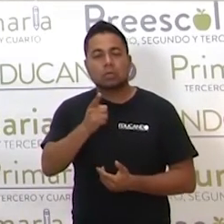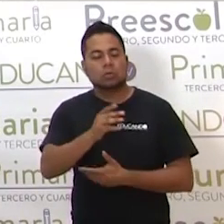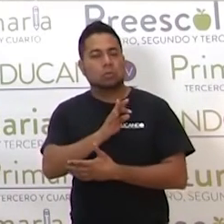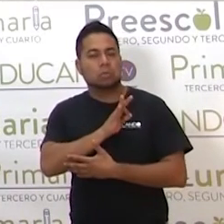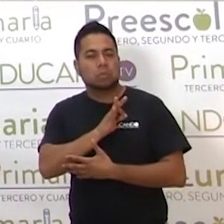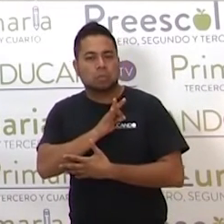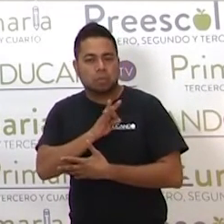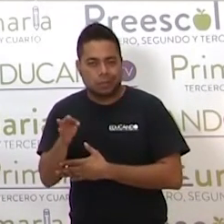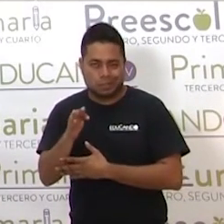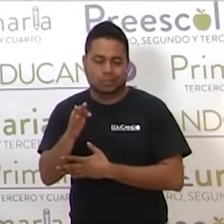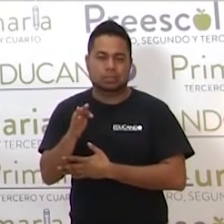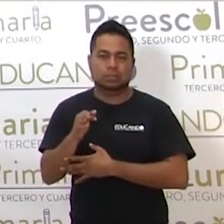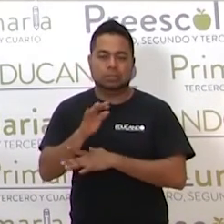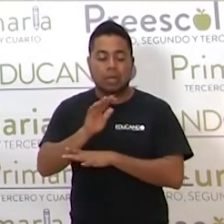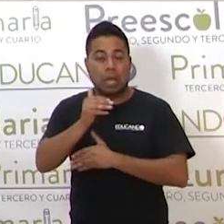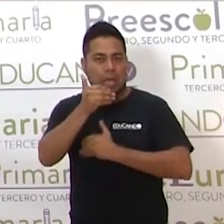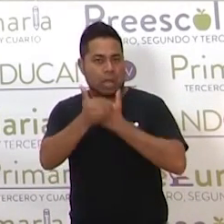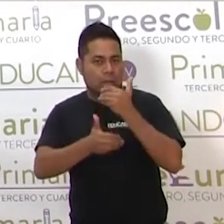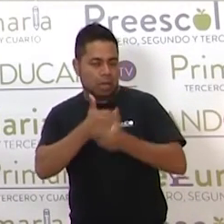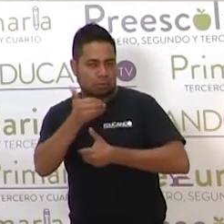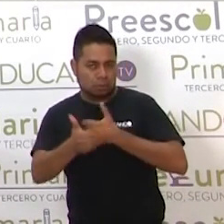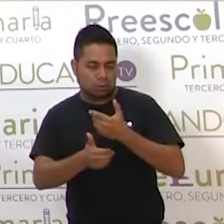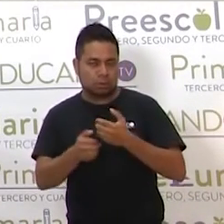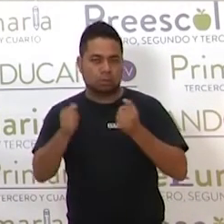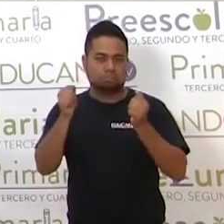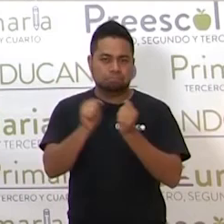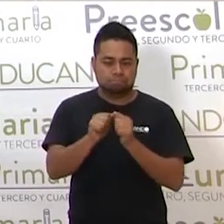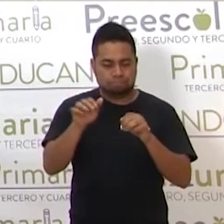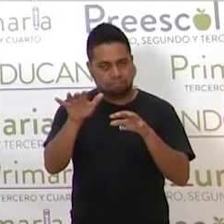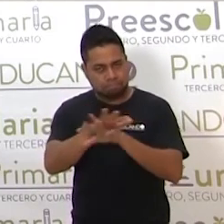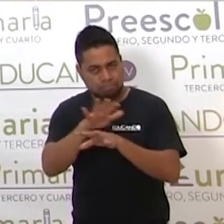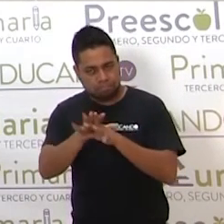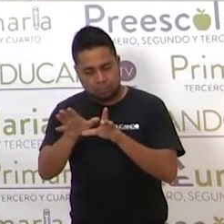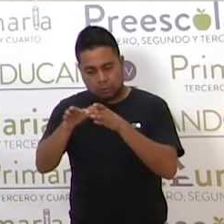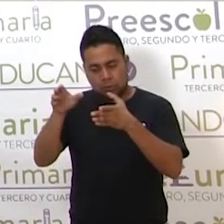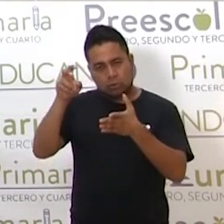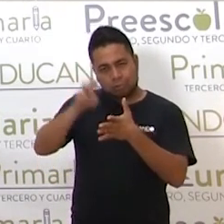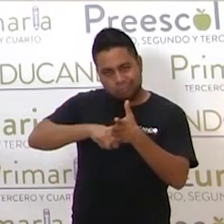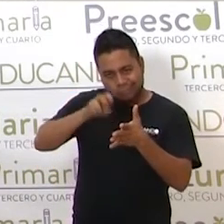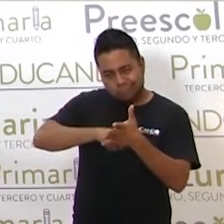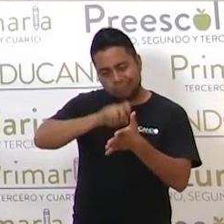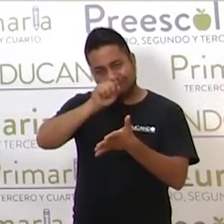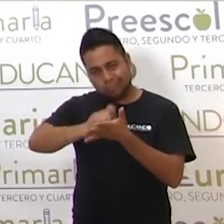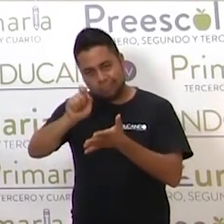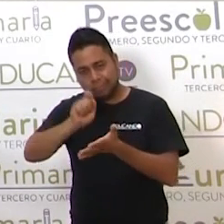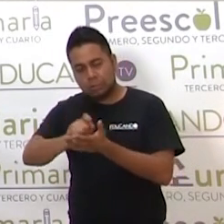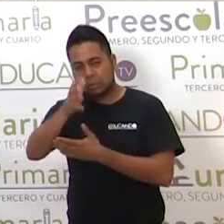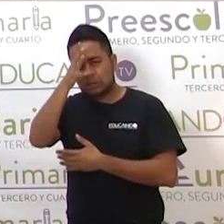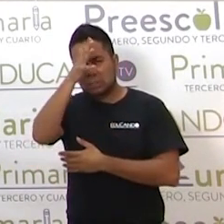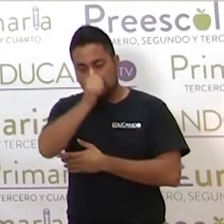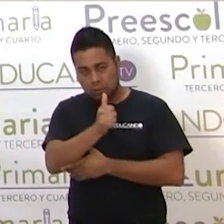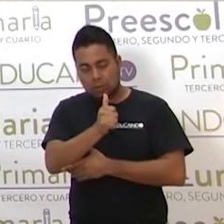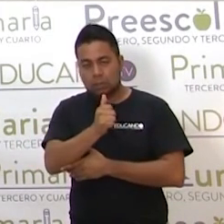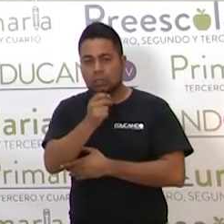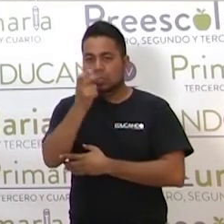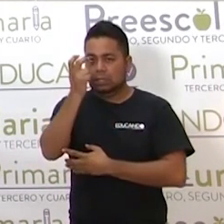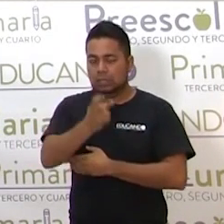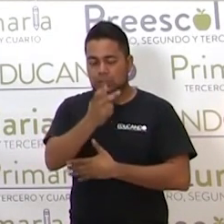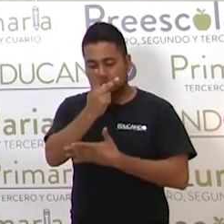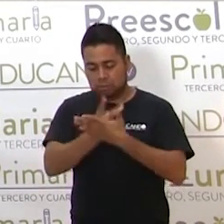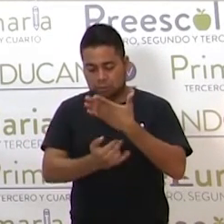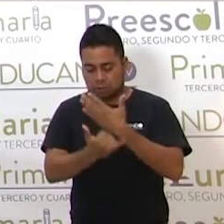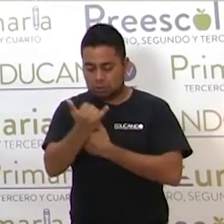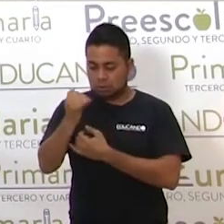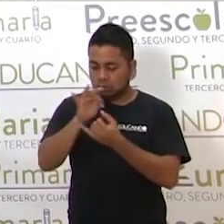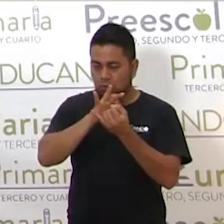ustedes avanzar en las modificaciones de su propio cuento. Recuerden que ese es el proyecto